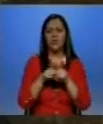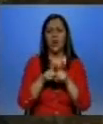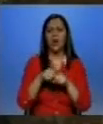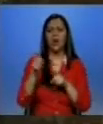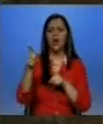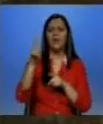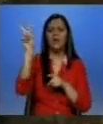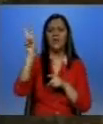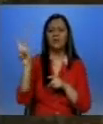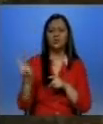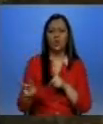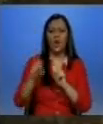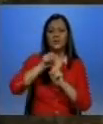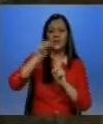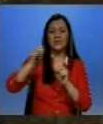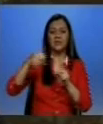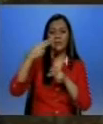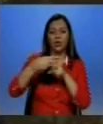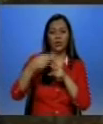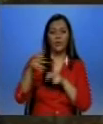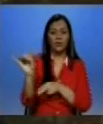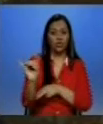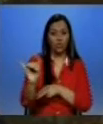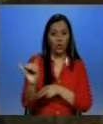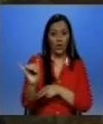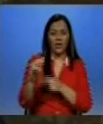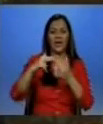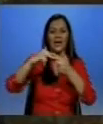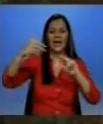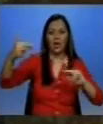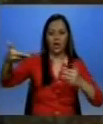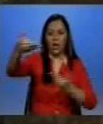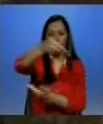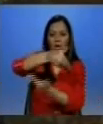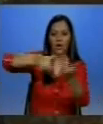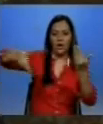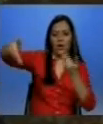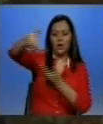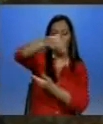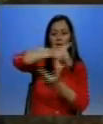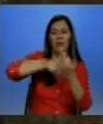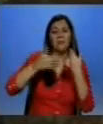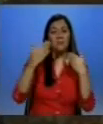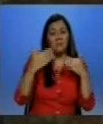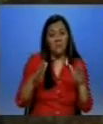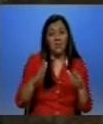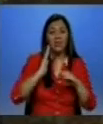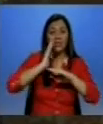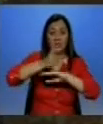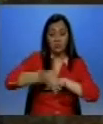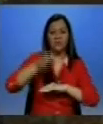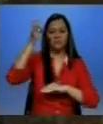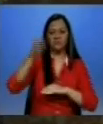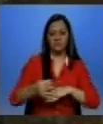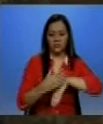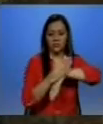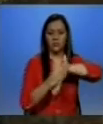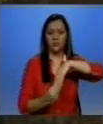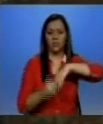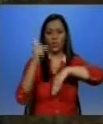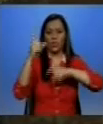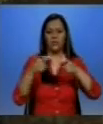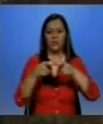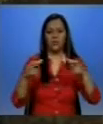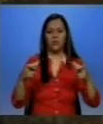Venezuela, para evitar utilizar monedas extrarregionales, y después a una moneda regional, que sería una de las alternativas